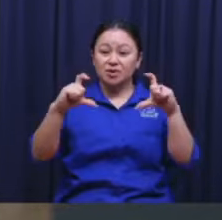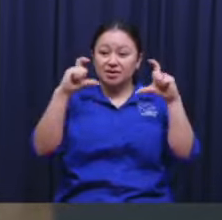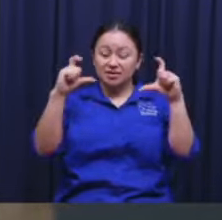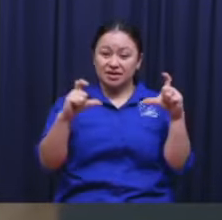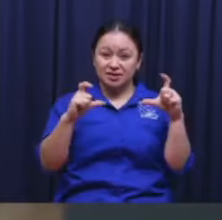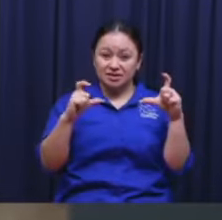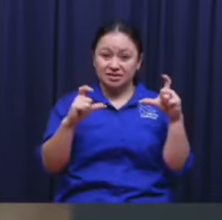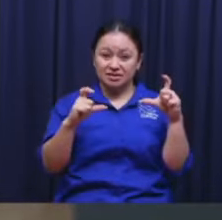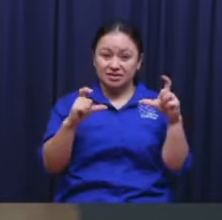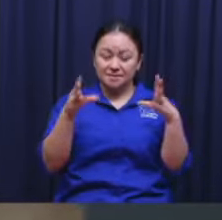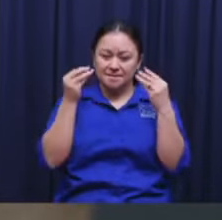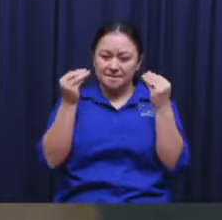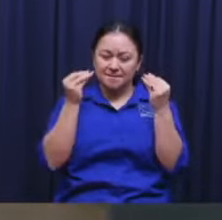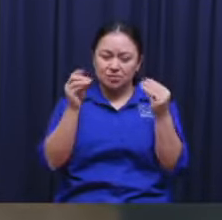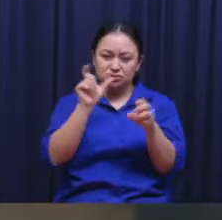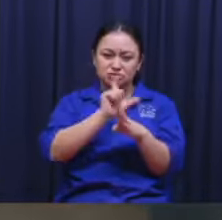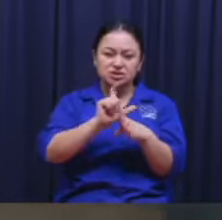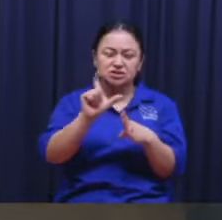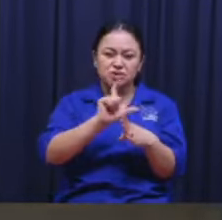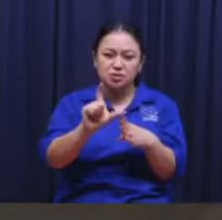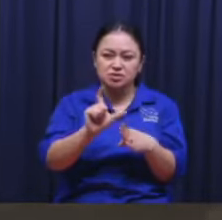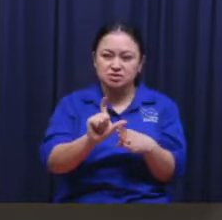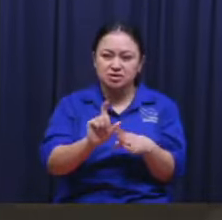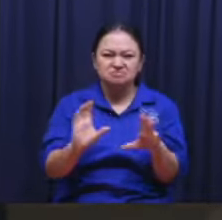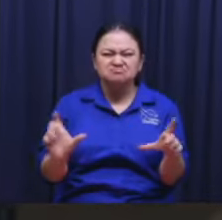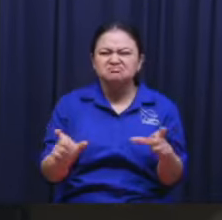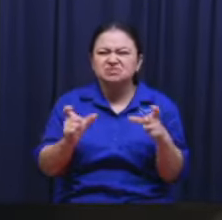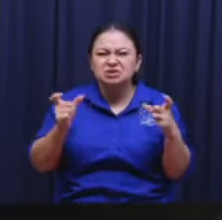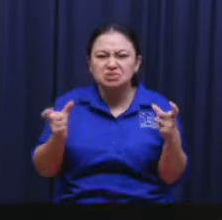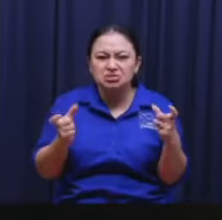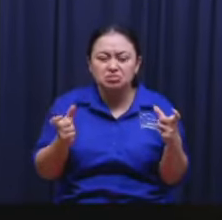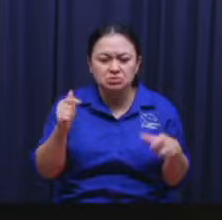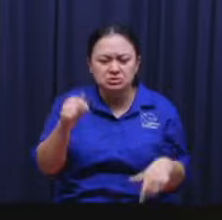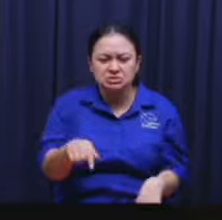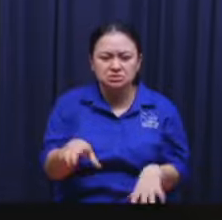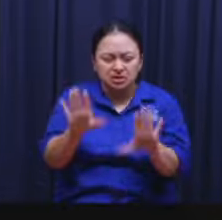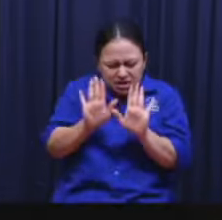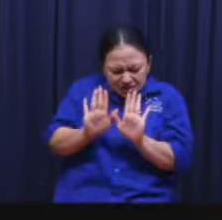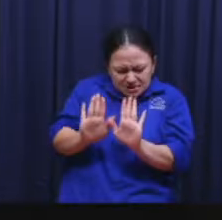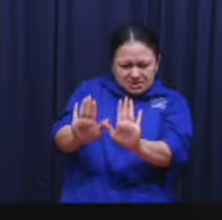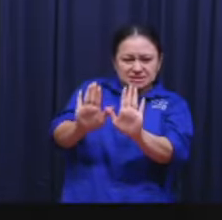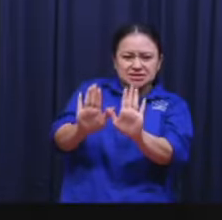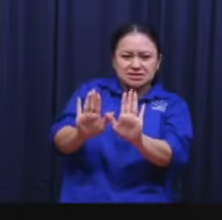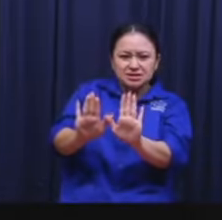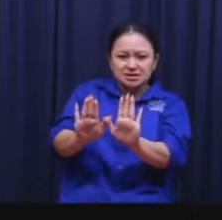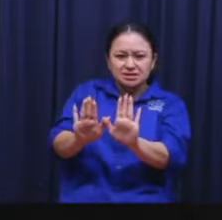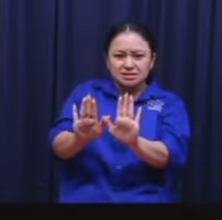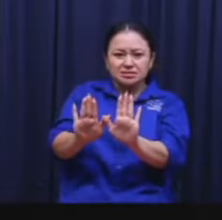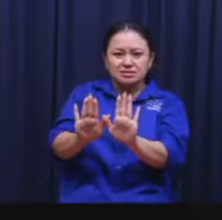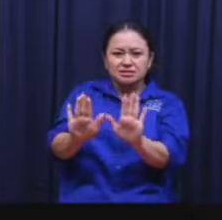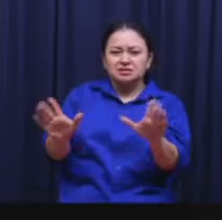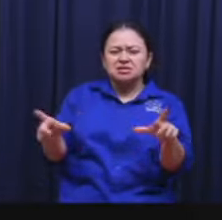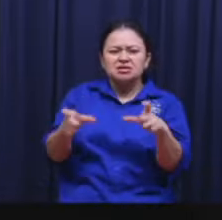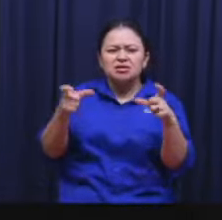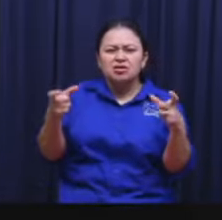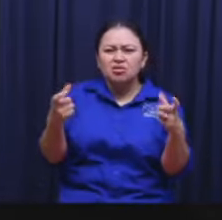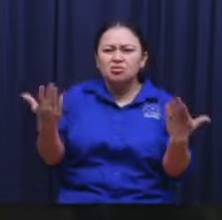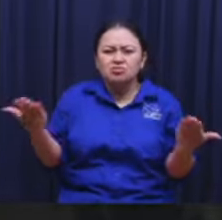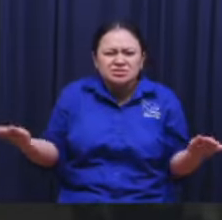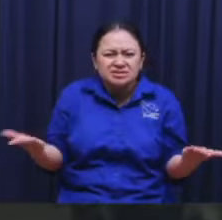algunas cosas. ¿Cómo es eso de resistir? Yo quisiera que usted fuera curioso y me preguntara, hermano, ¿y cómo es eso de